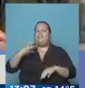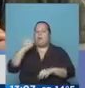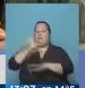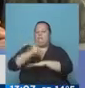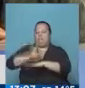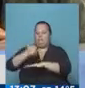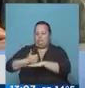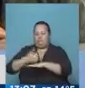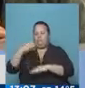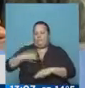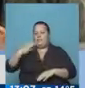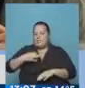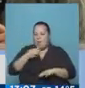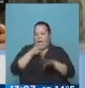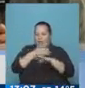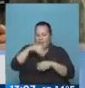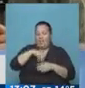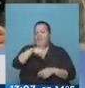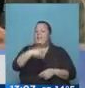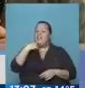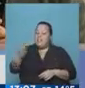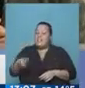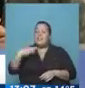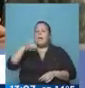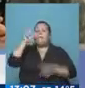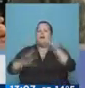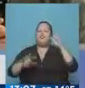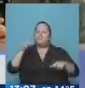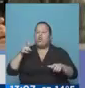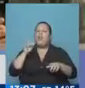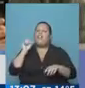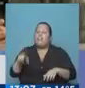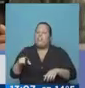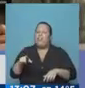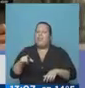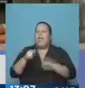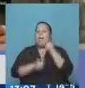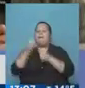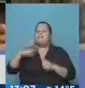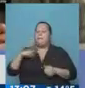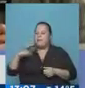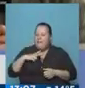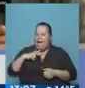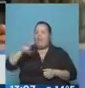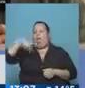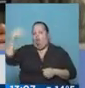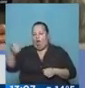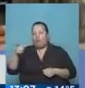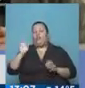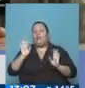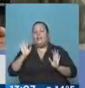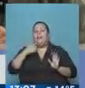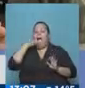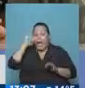presencia de brigadas de seguridad de ellos objetan que sea personal de una empresa privada tercerizada y que